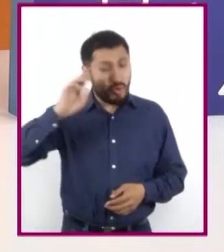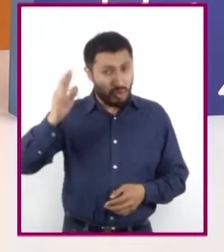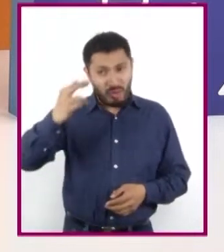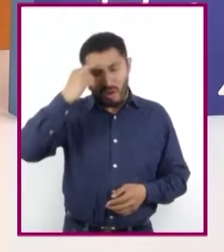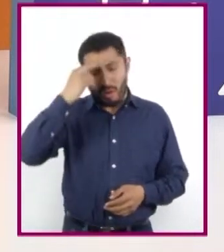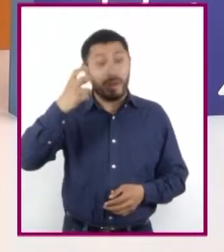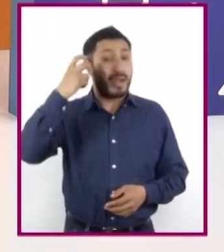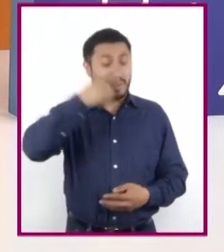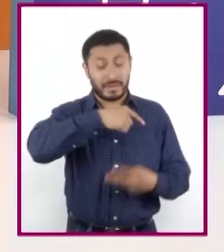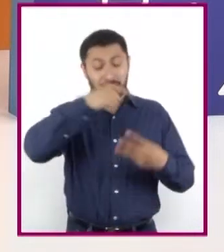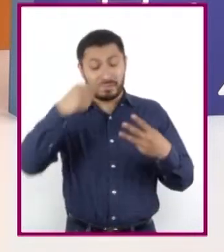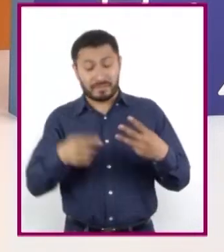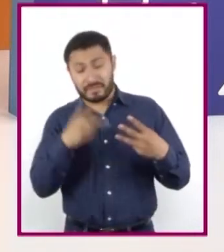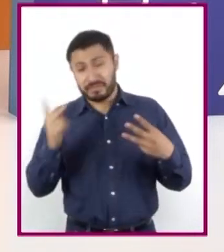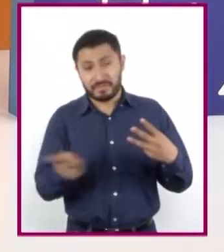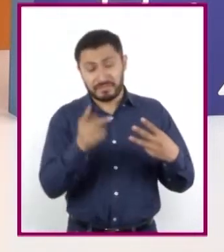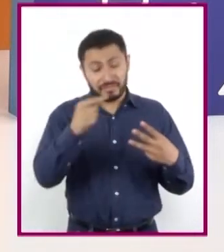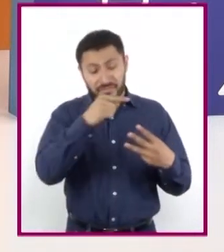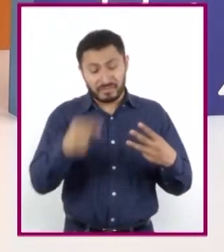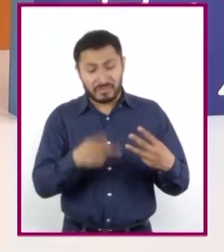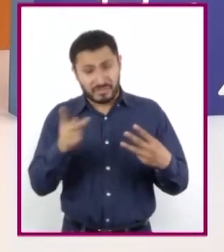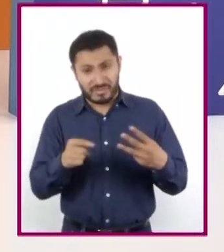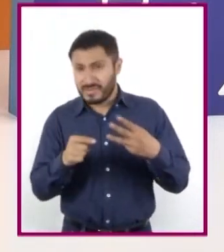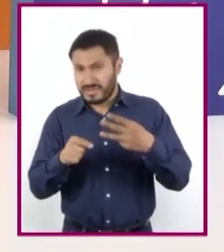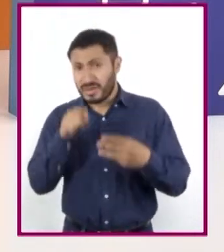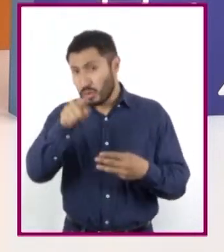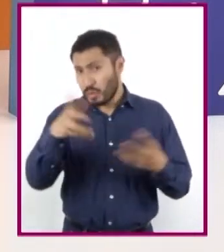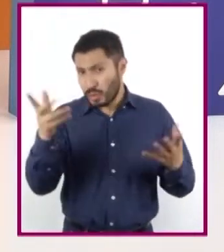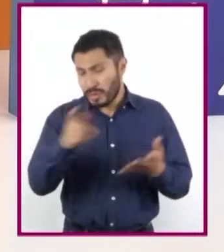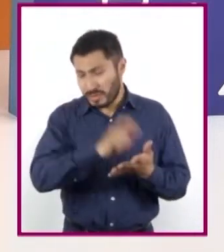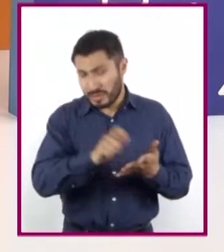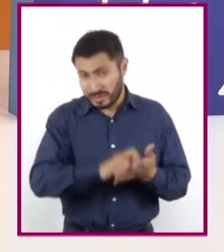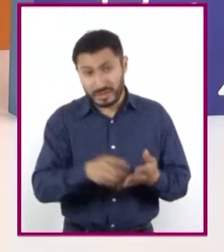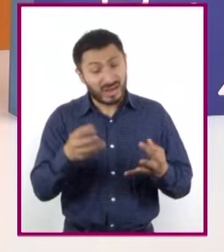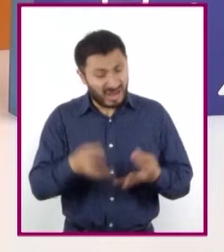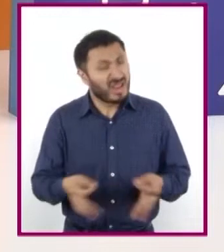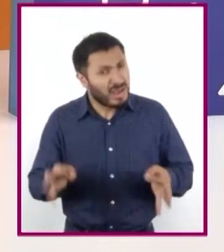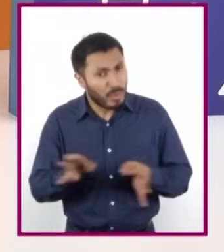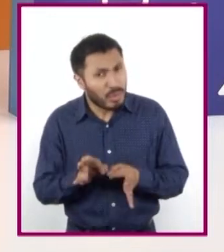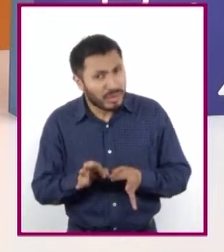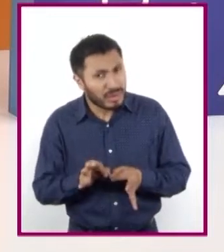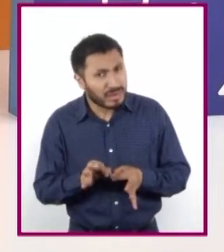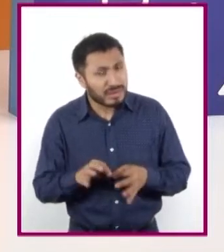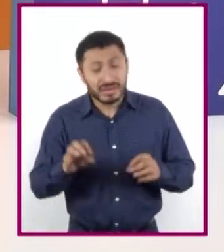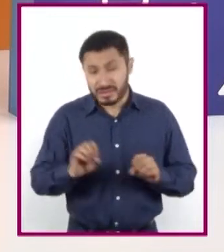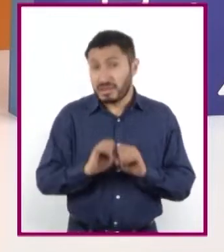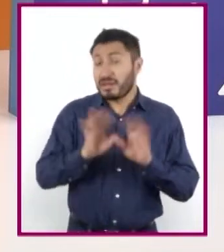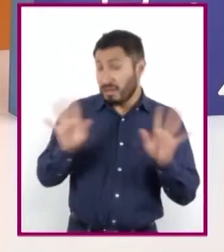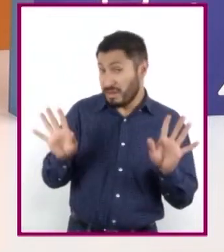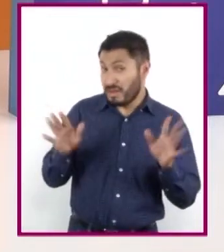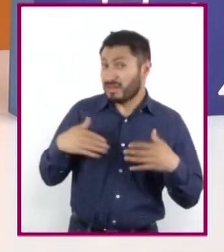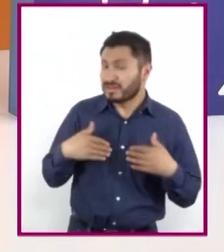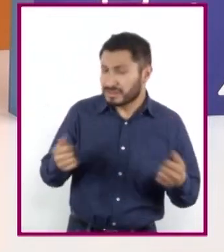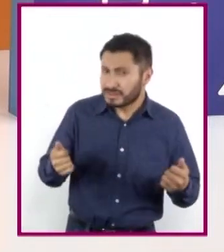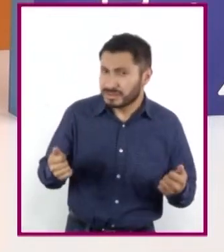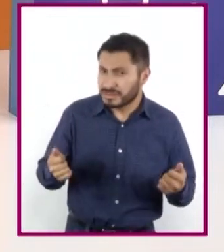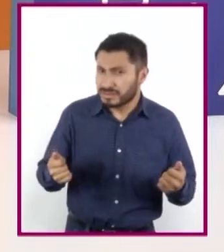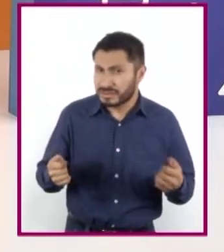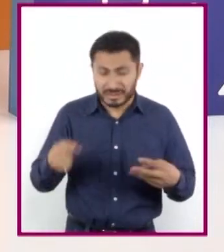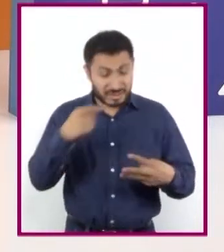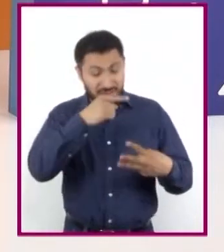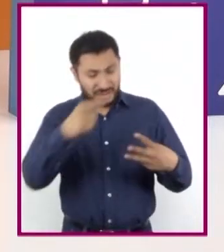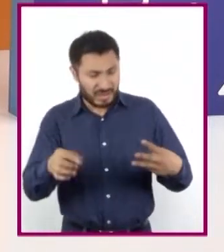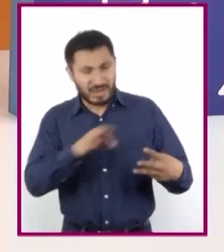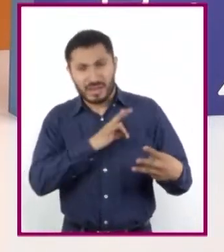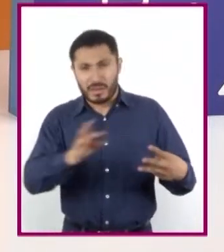de investigación propuestas son importantes, son claras, se pueden resolver